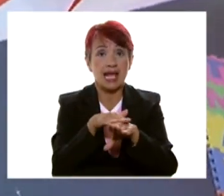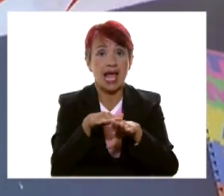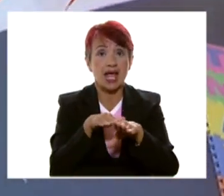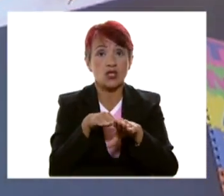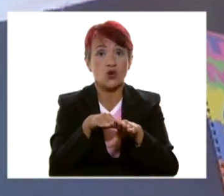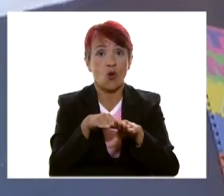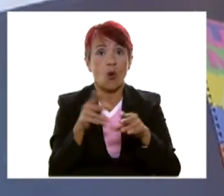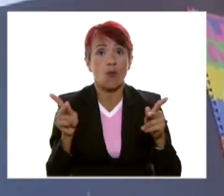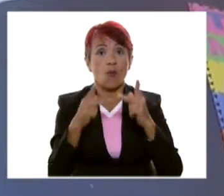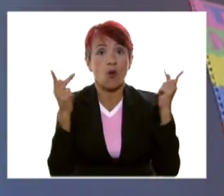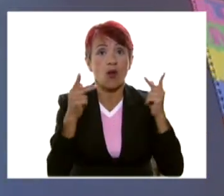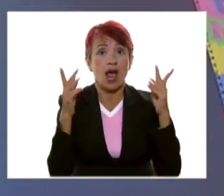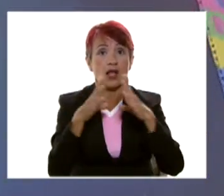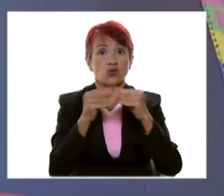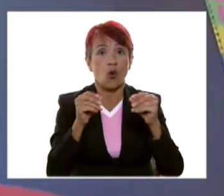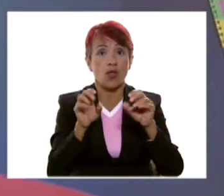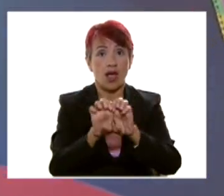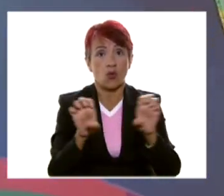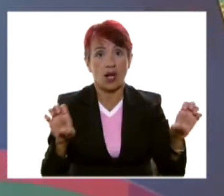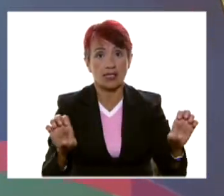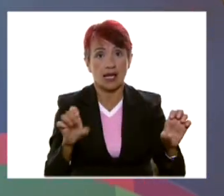la Educación,